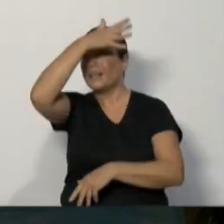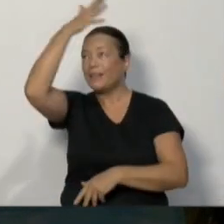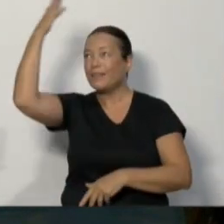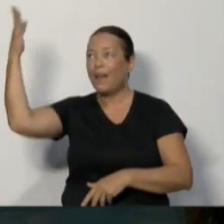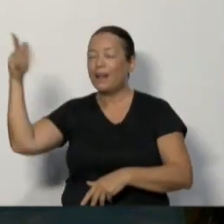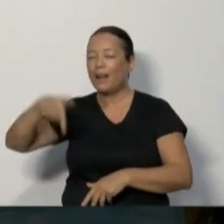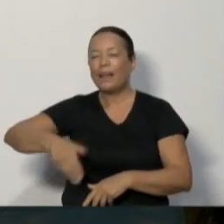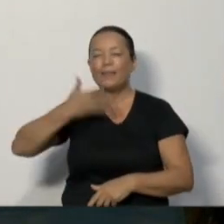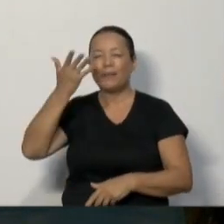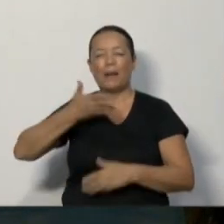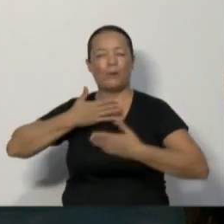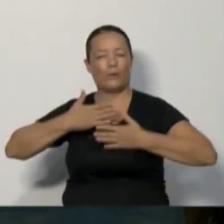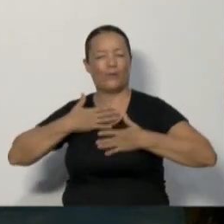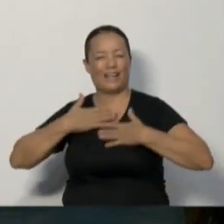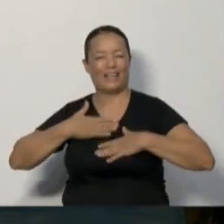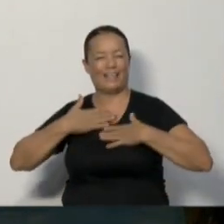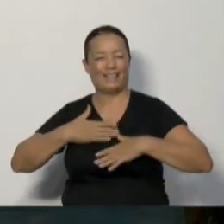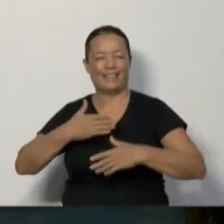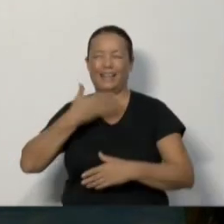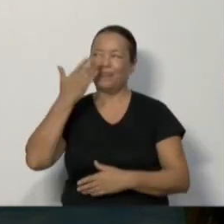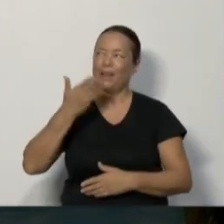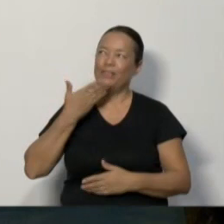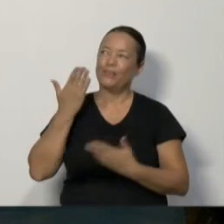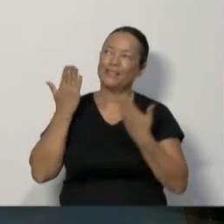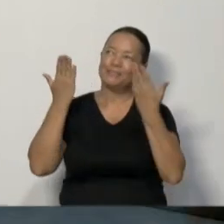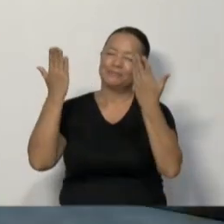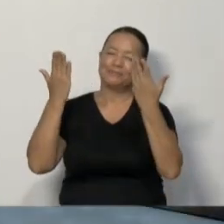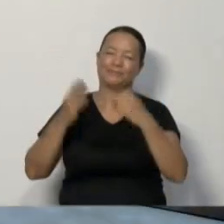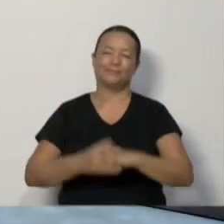alabamos en la tierra llenos de alegría, cantando sin cesar.